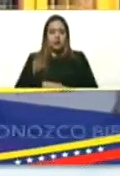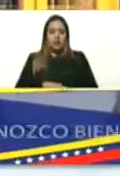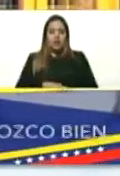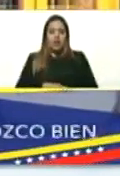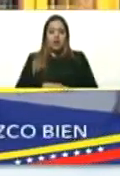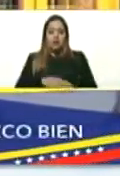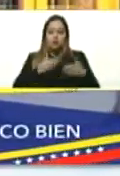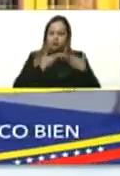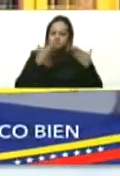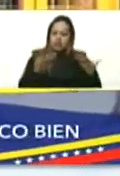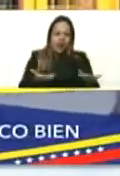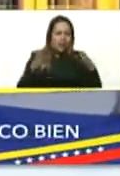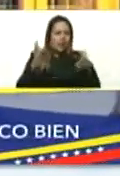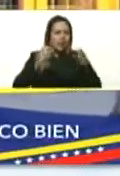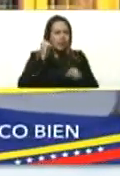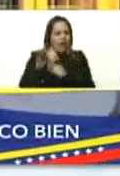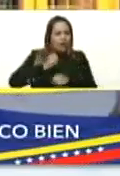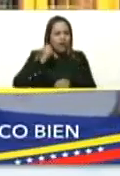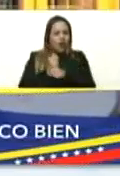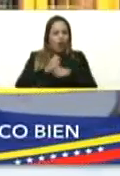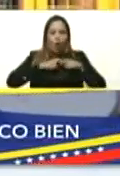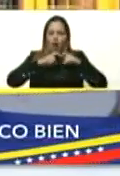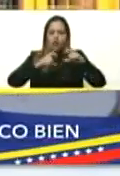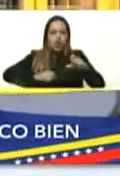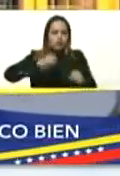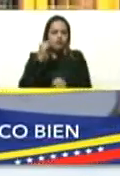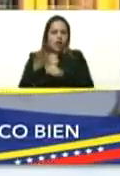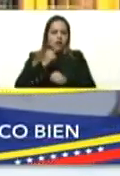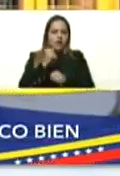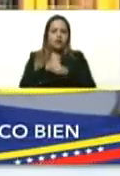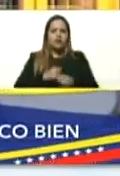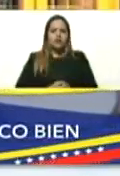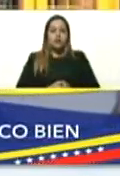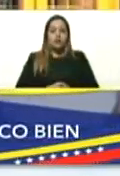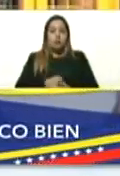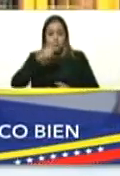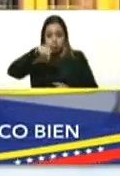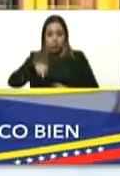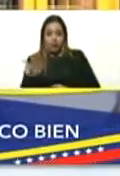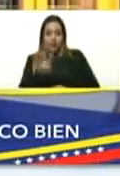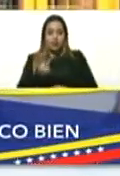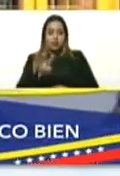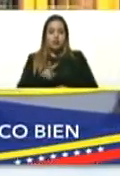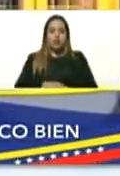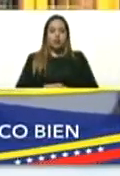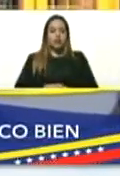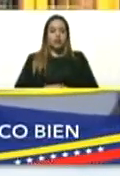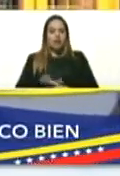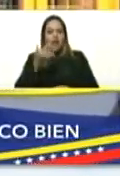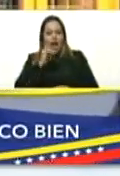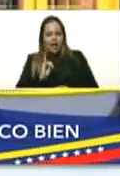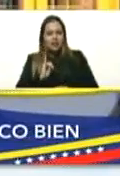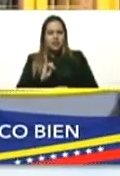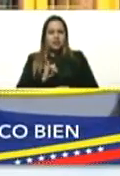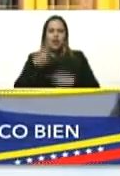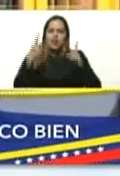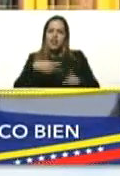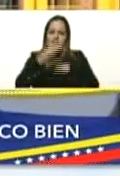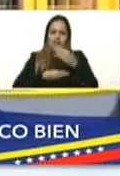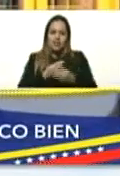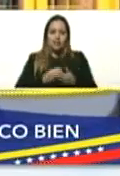manos, metiéndole el corazón para que Venezuela sea lo que tiene que ser,